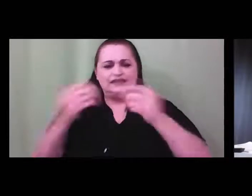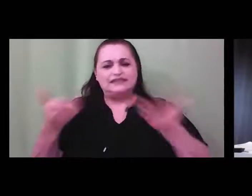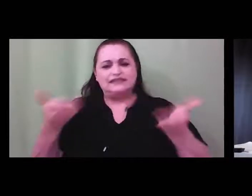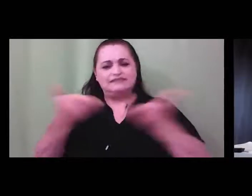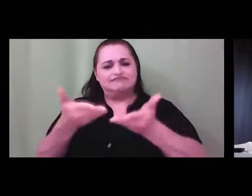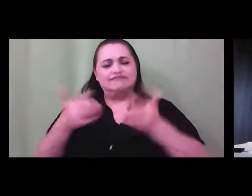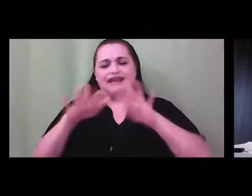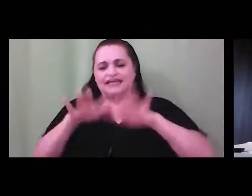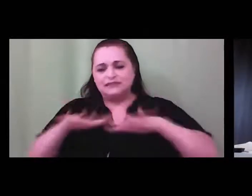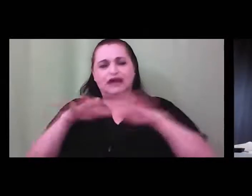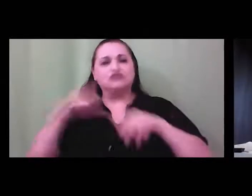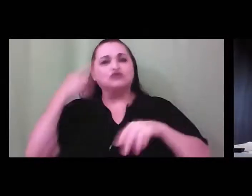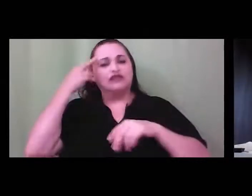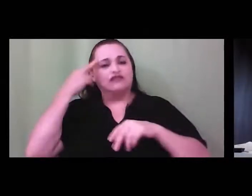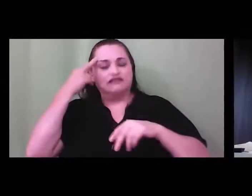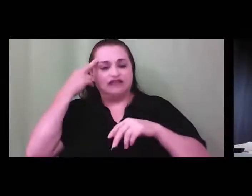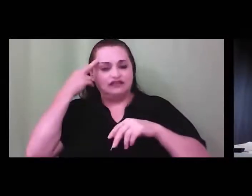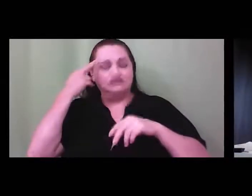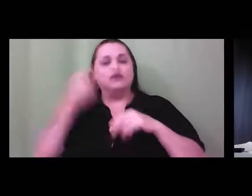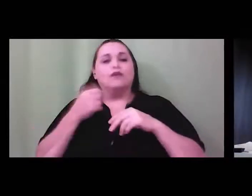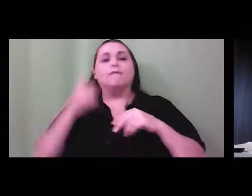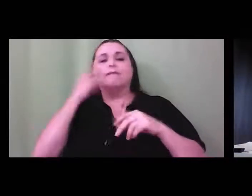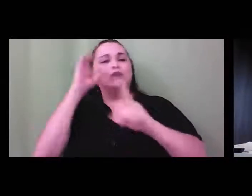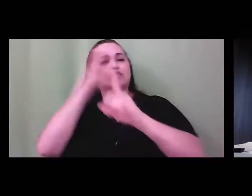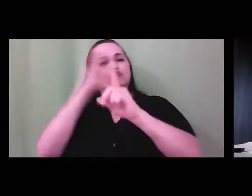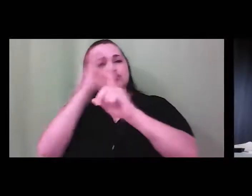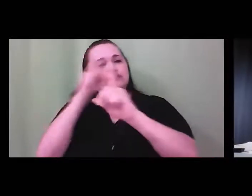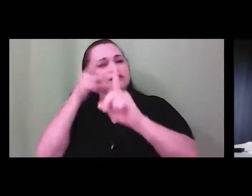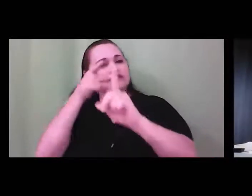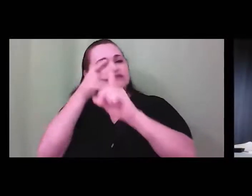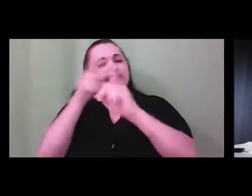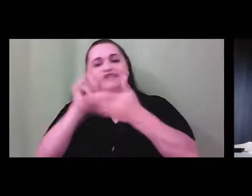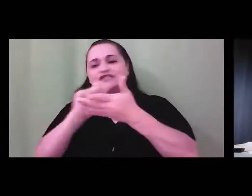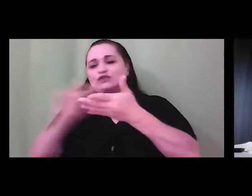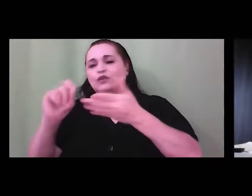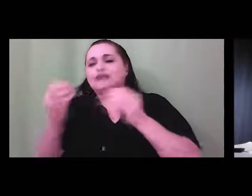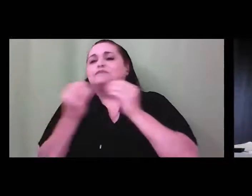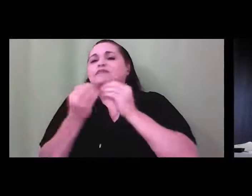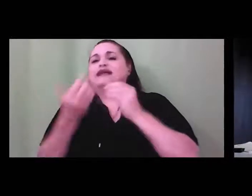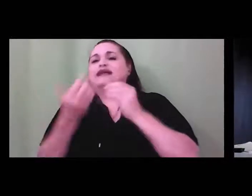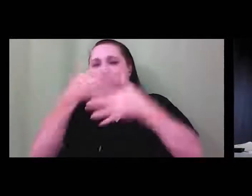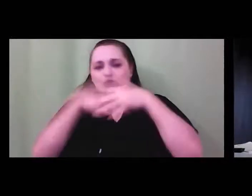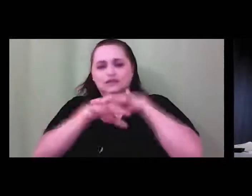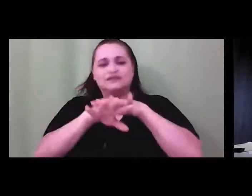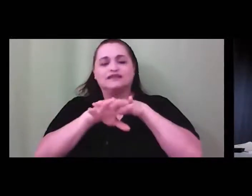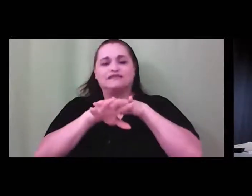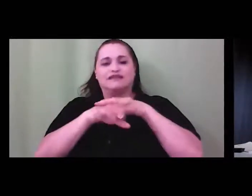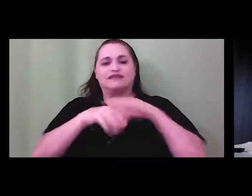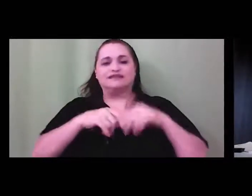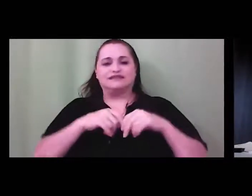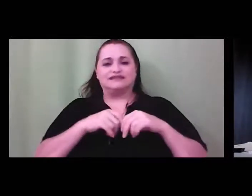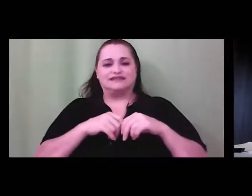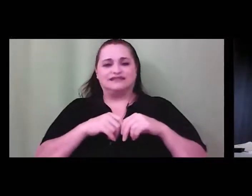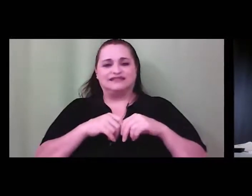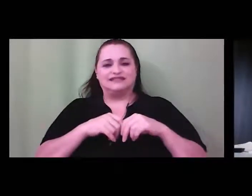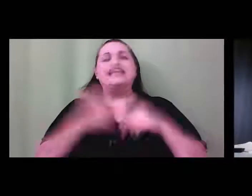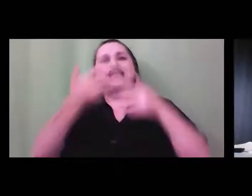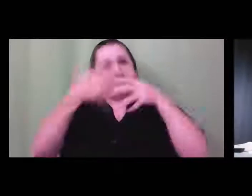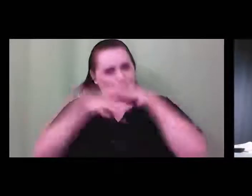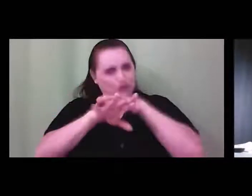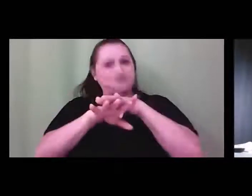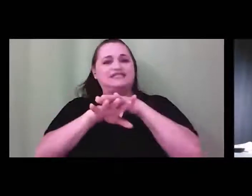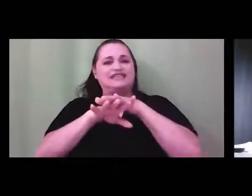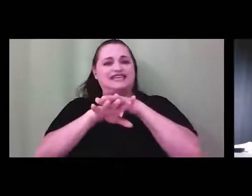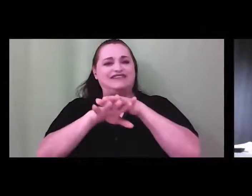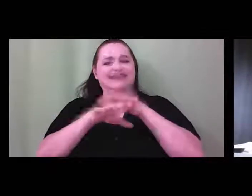de reflexión para buscar escuelas muchísimo más inclusivas, bueno, sobre todo inclusivas, es que